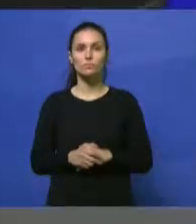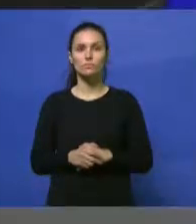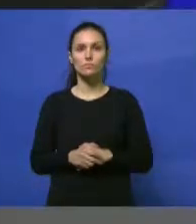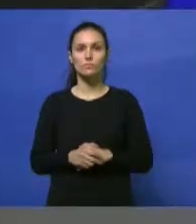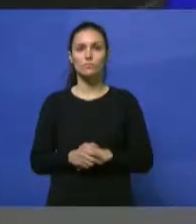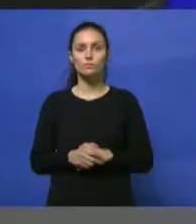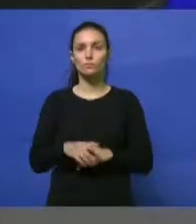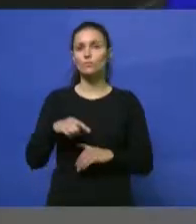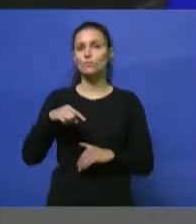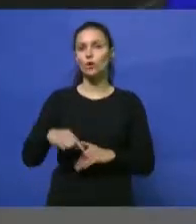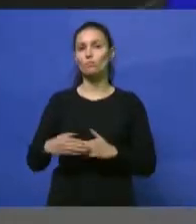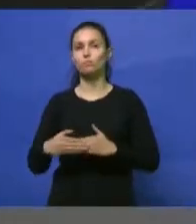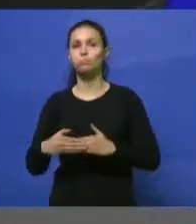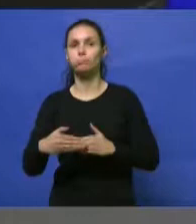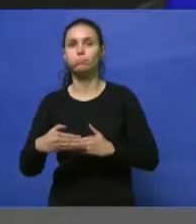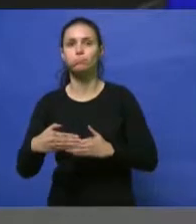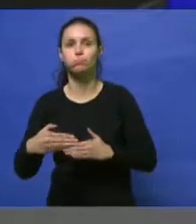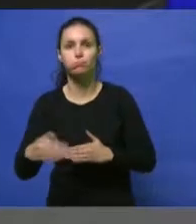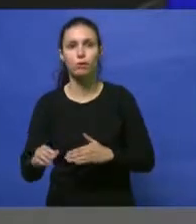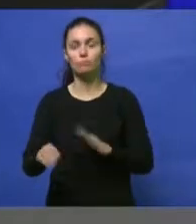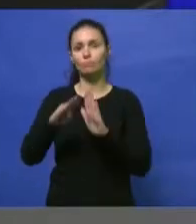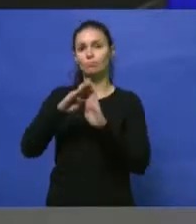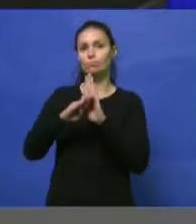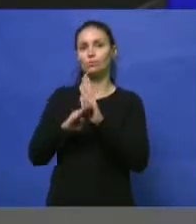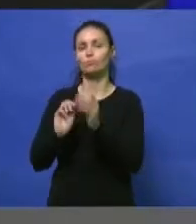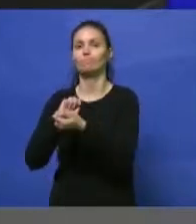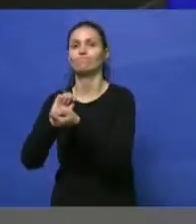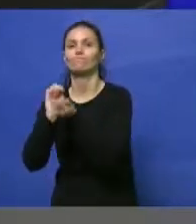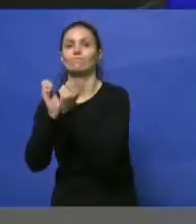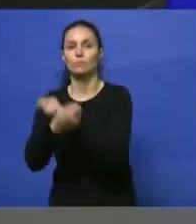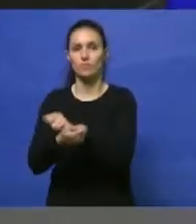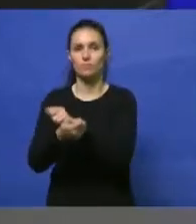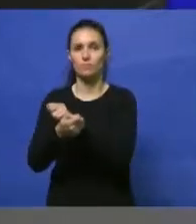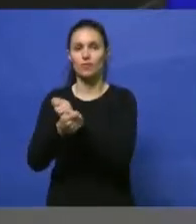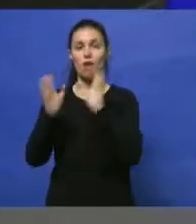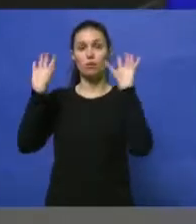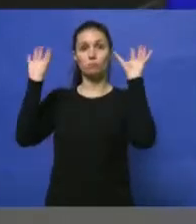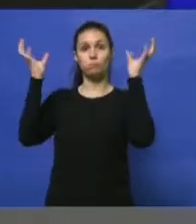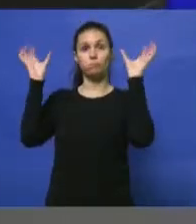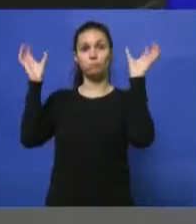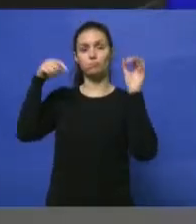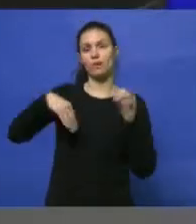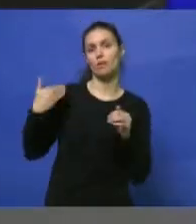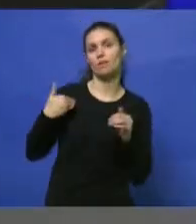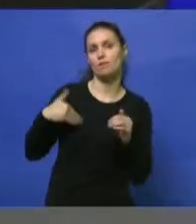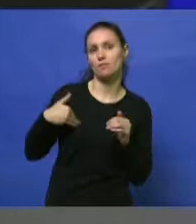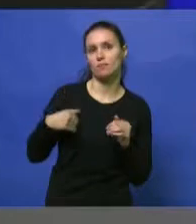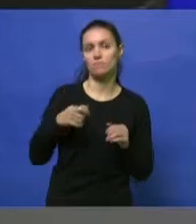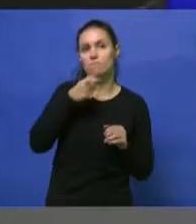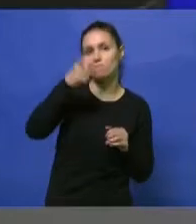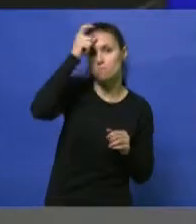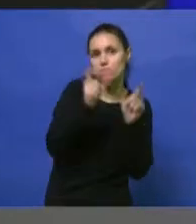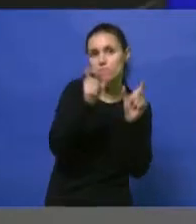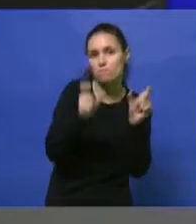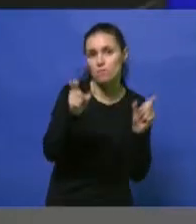Desde hoy seguramente cambiará el protocolo de concepto. Lo que es un toque de sirena en todo el país para los bomberos voluntarios